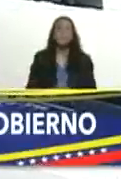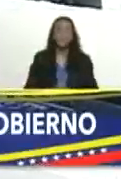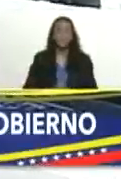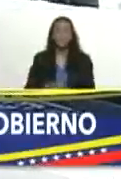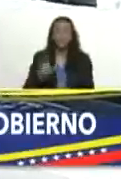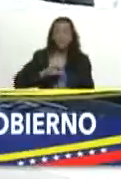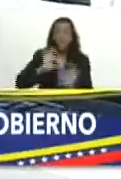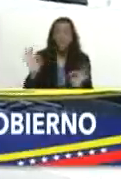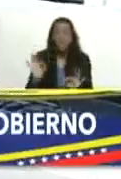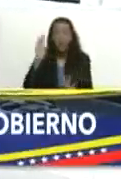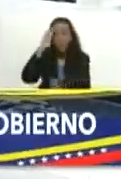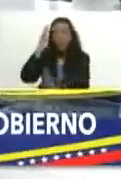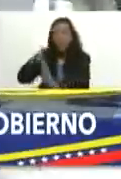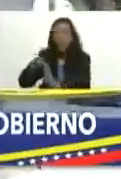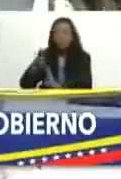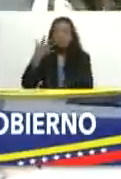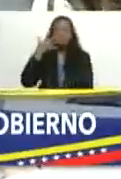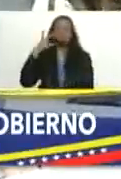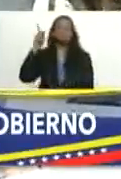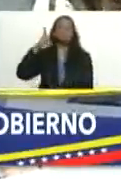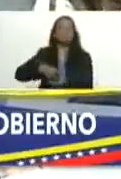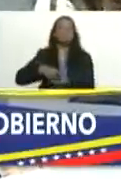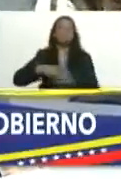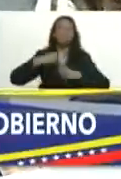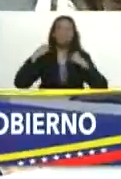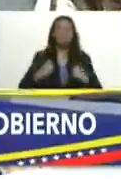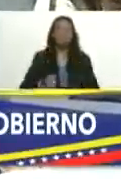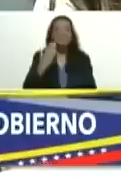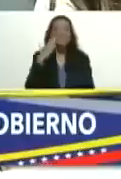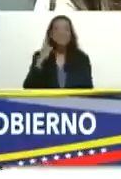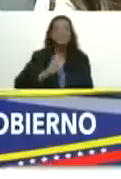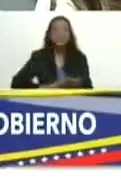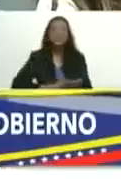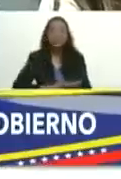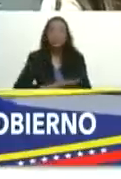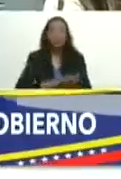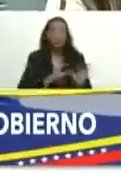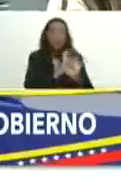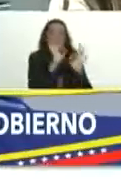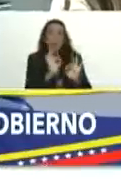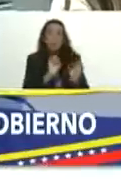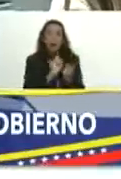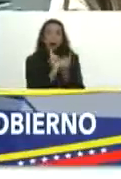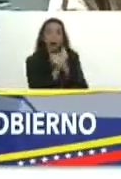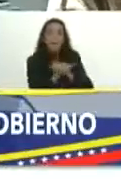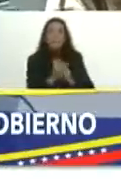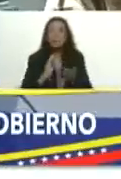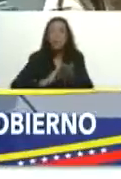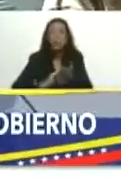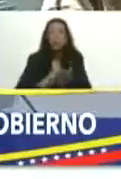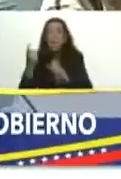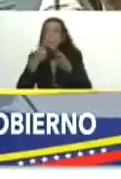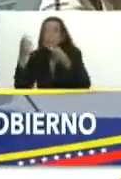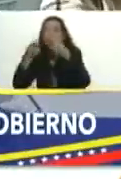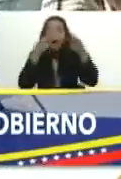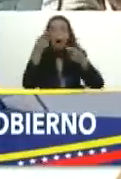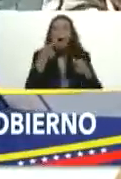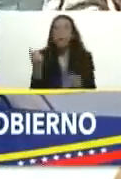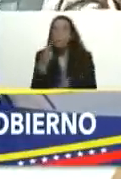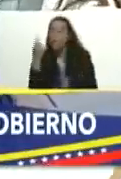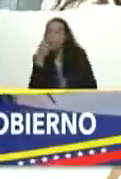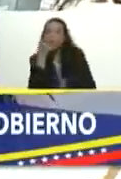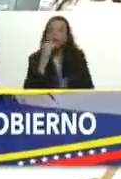de manera directa en protagonista de la construcción de soluciones a los problemas